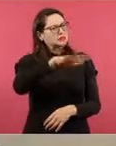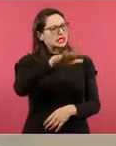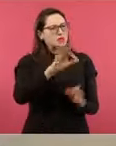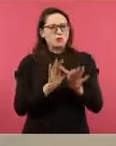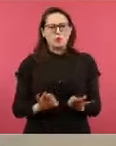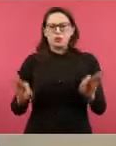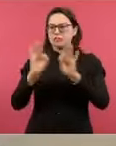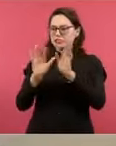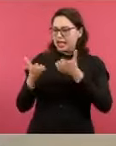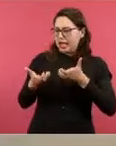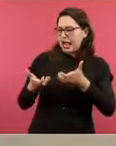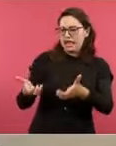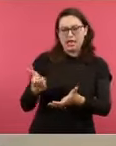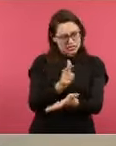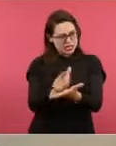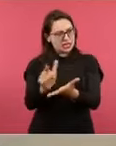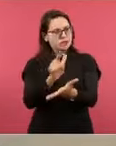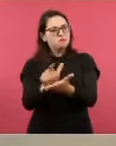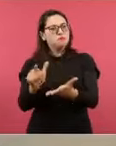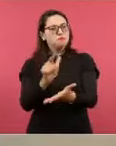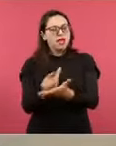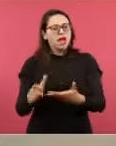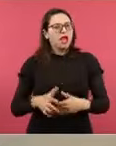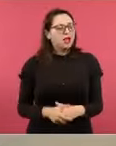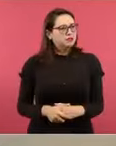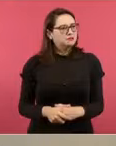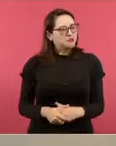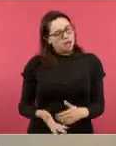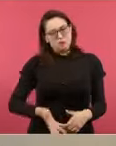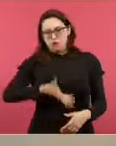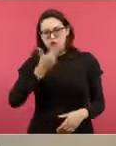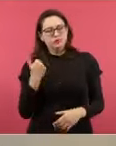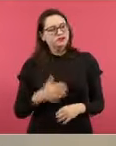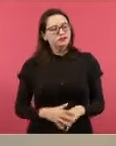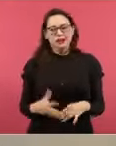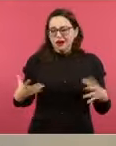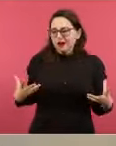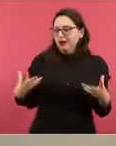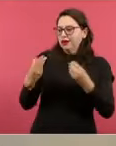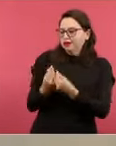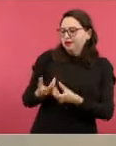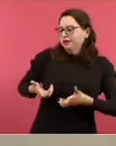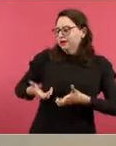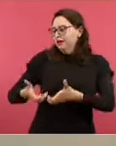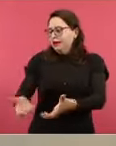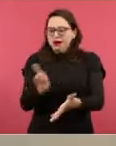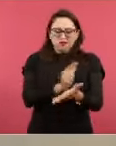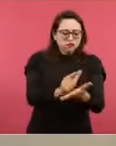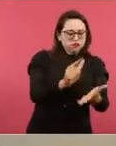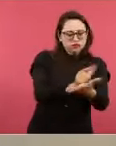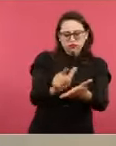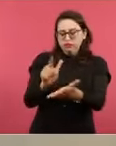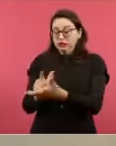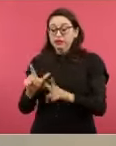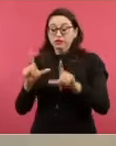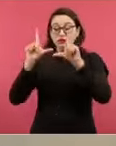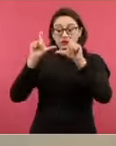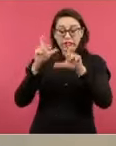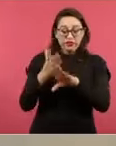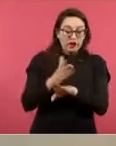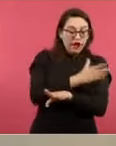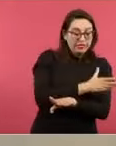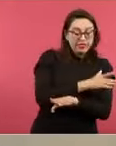sacan fotografías de un antes y un después. Las niñas y los niños, las mamás y los